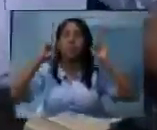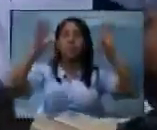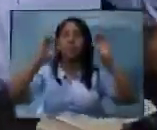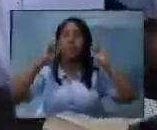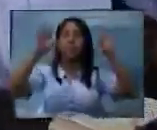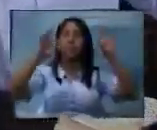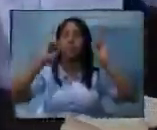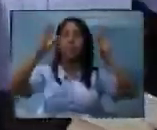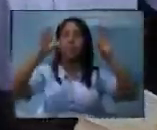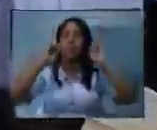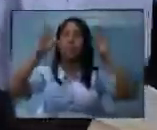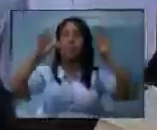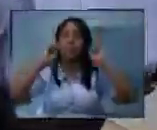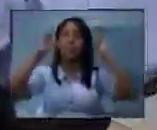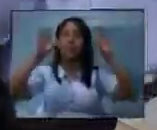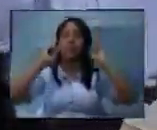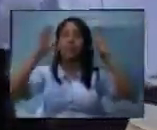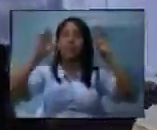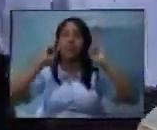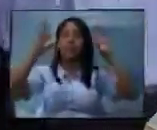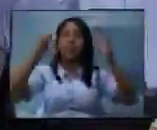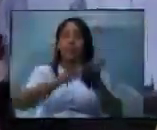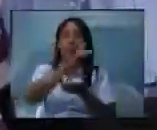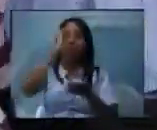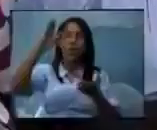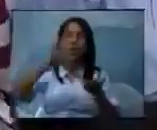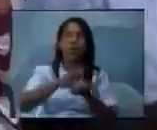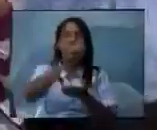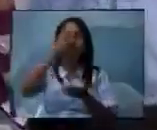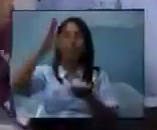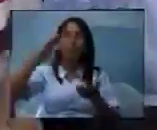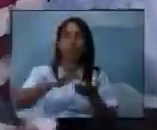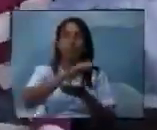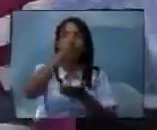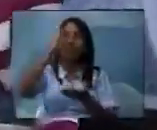shalom.